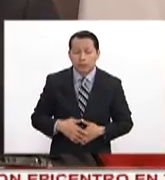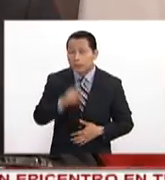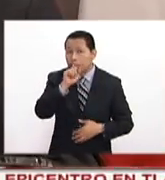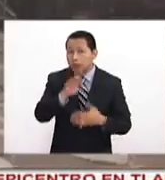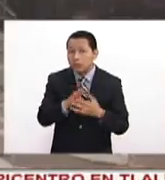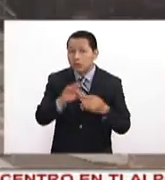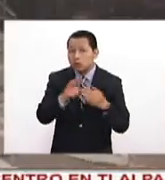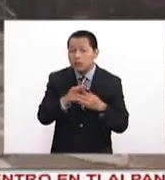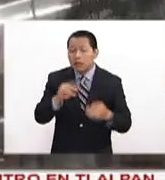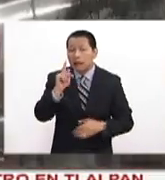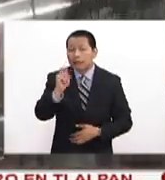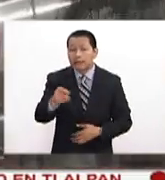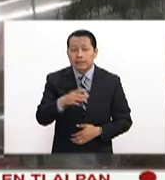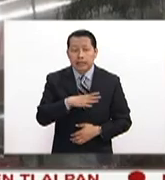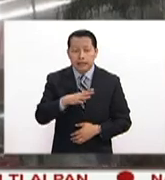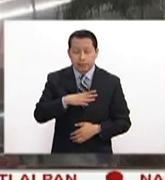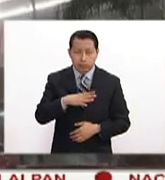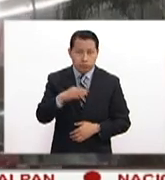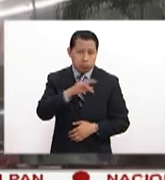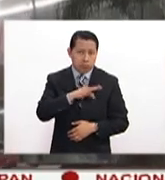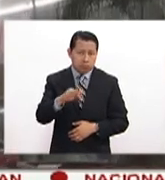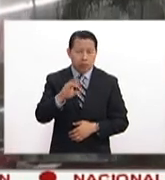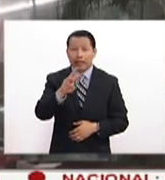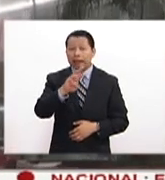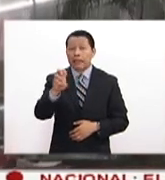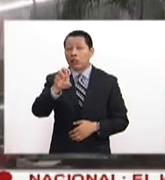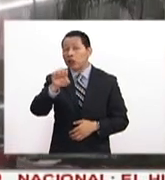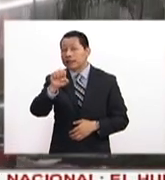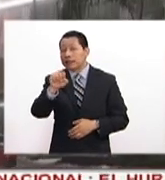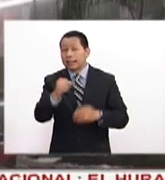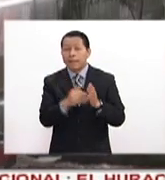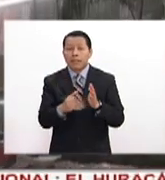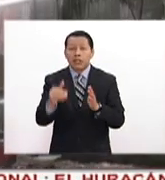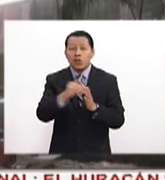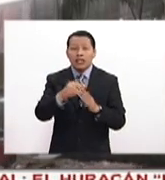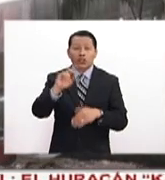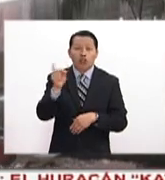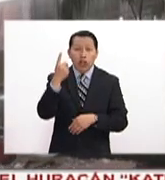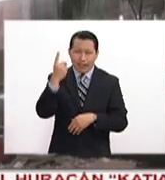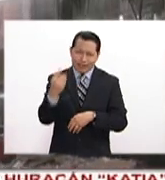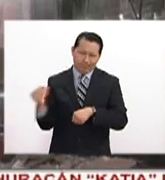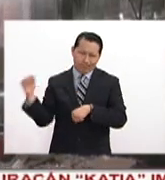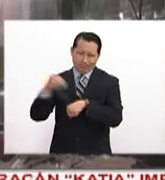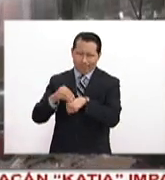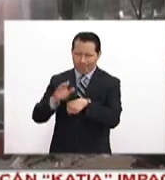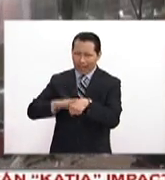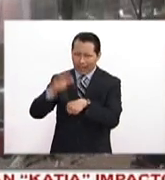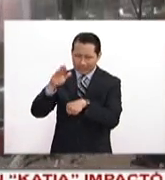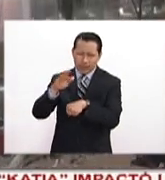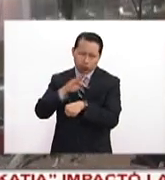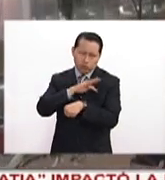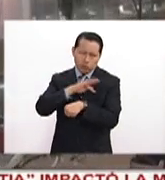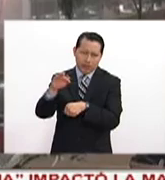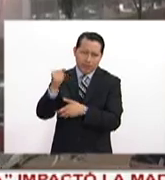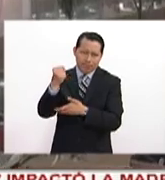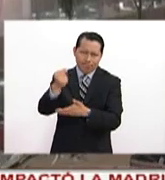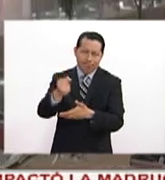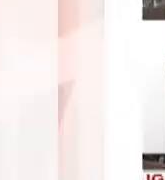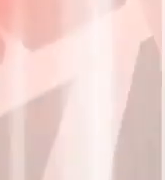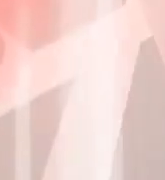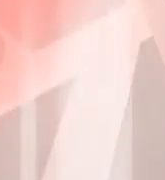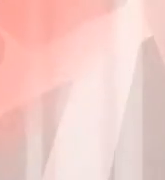Precisó que en caso de activarse inyectaría hasta 360 millones de dólares adicionales al Fondo Nacional de Desastres Naturales.